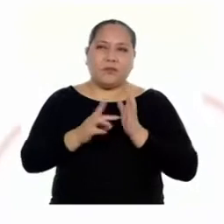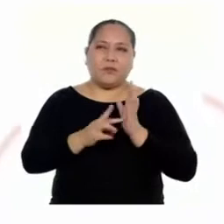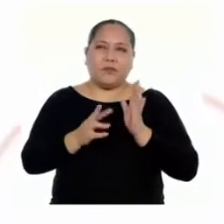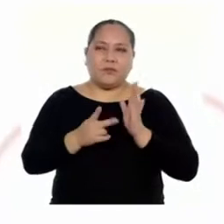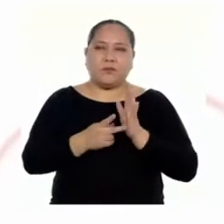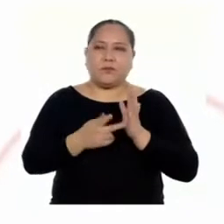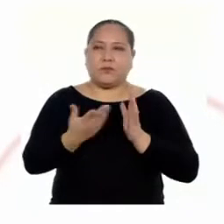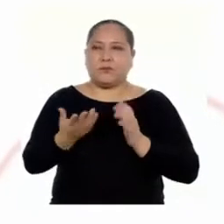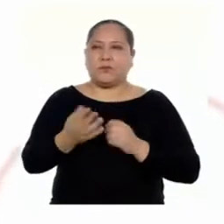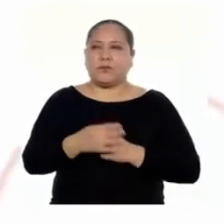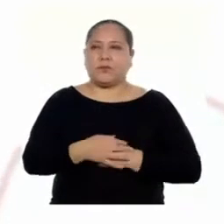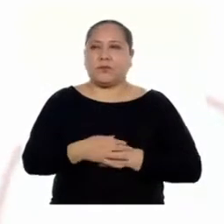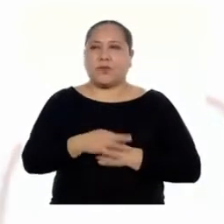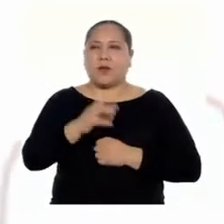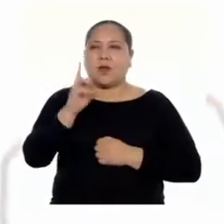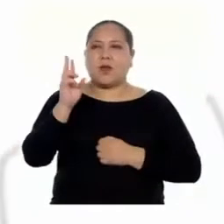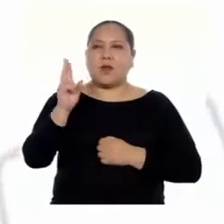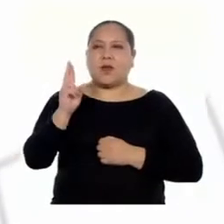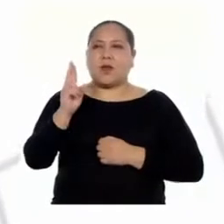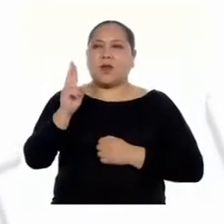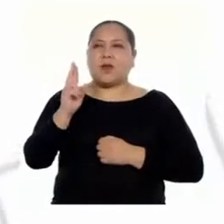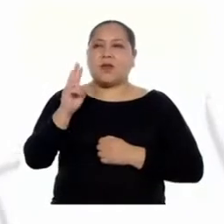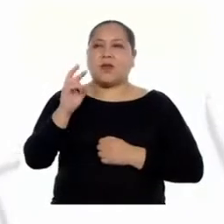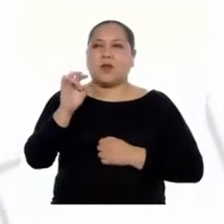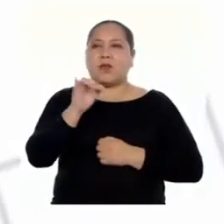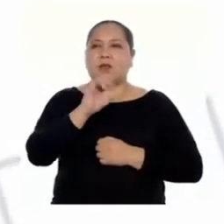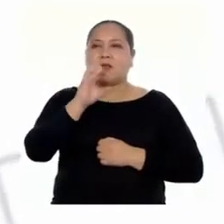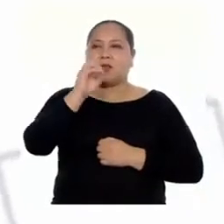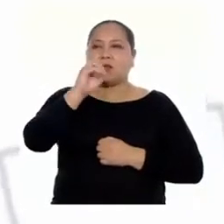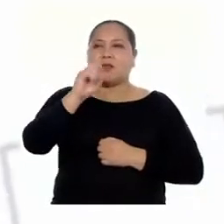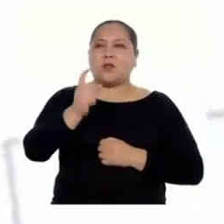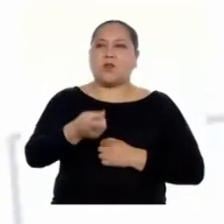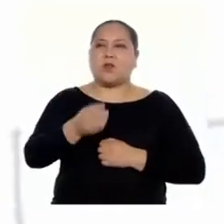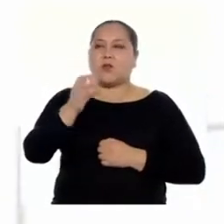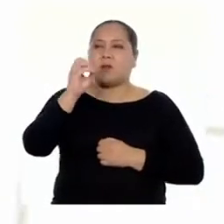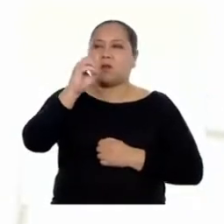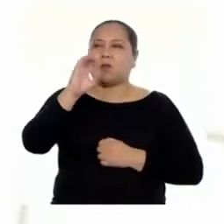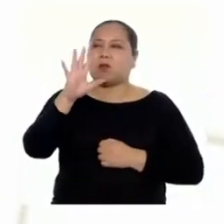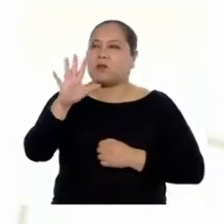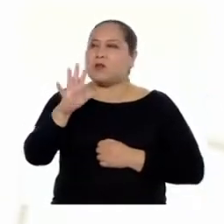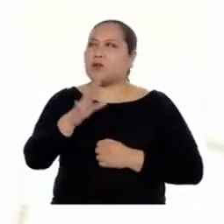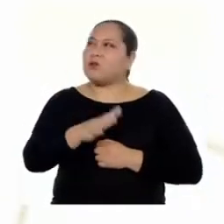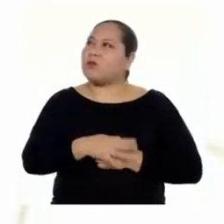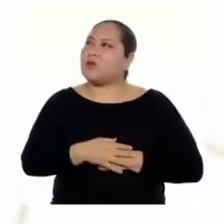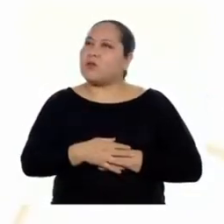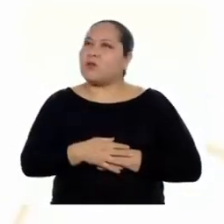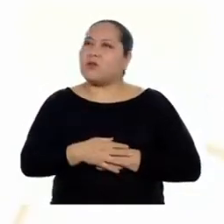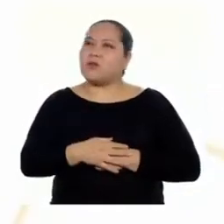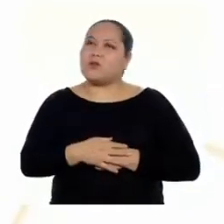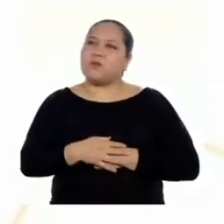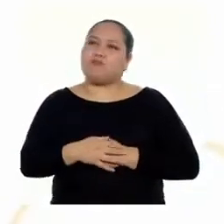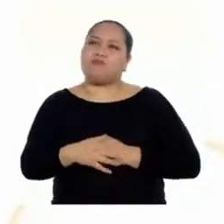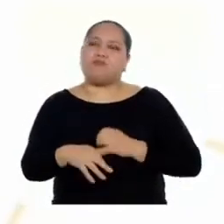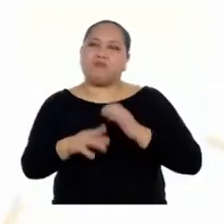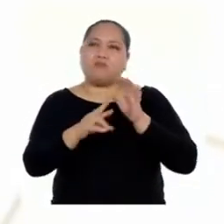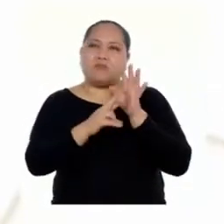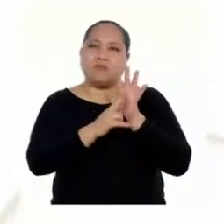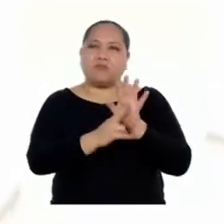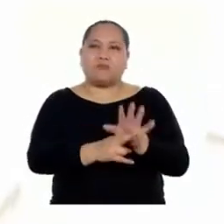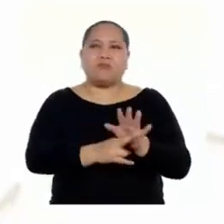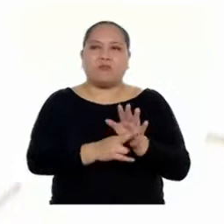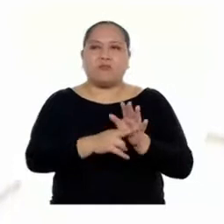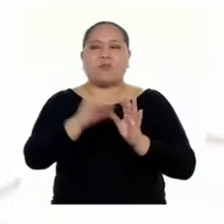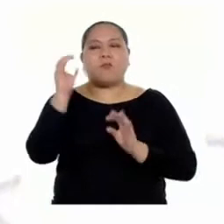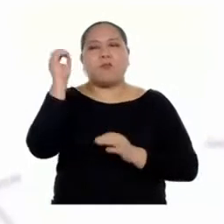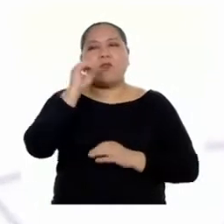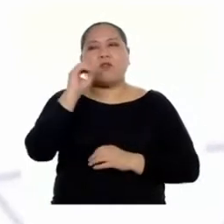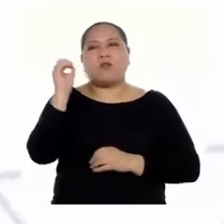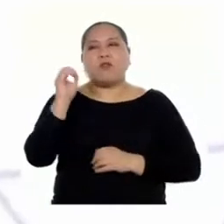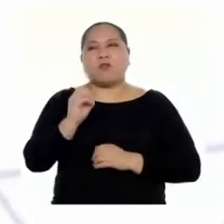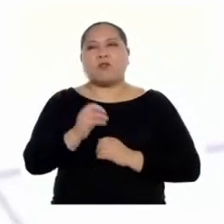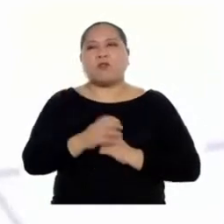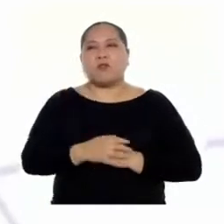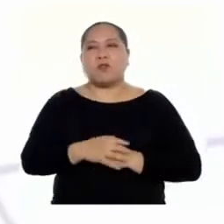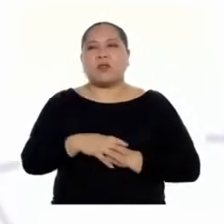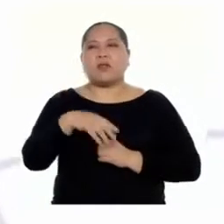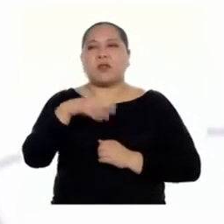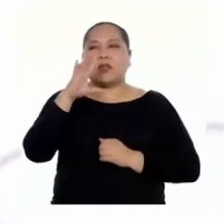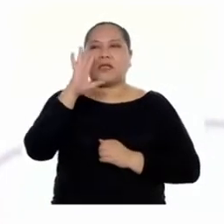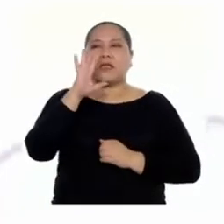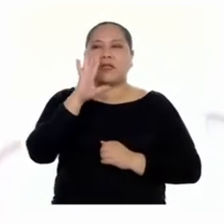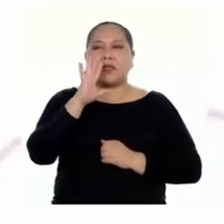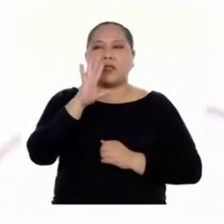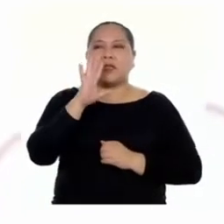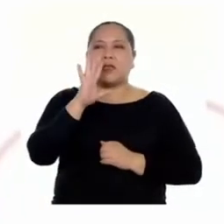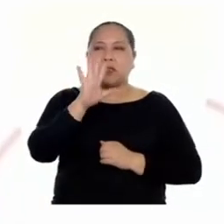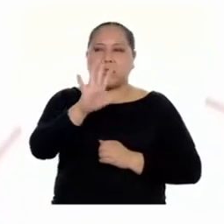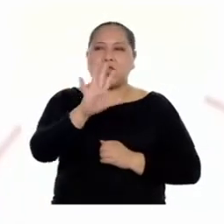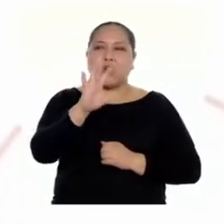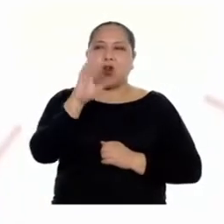el resultado de la tasa de interés R sería 0,05, o representado en tasa porcentual de 5%